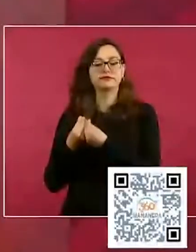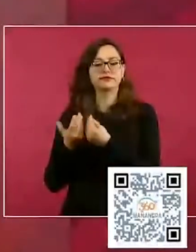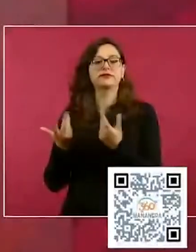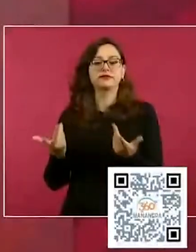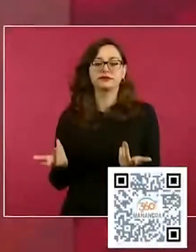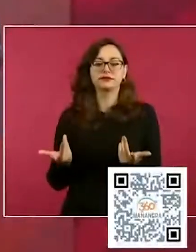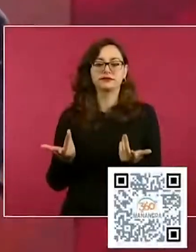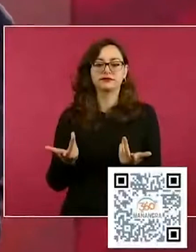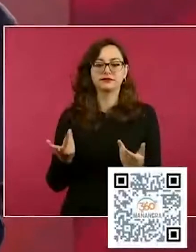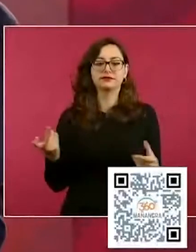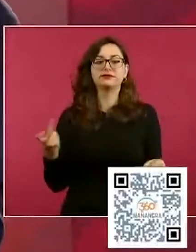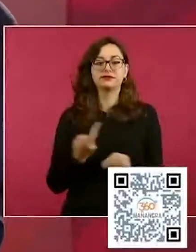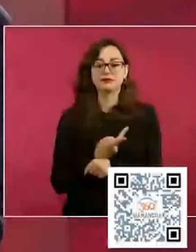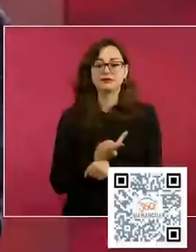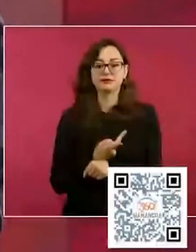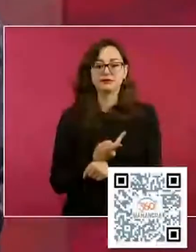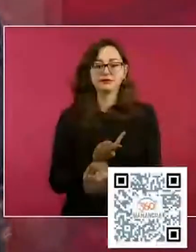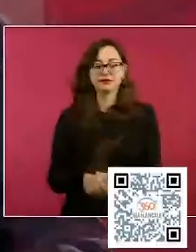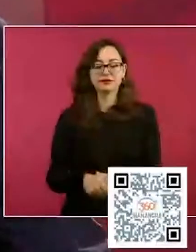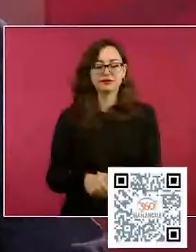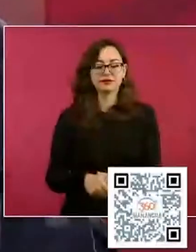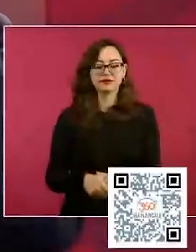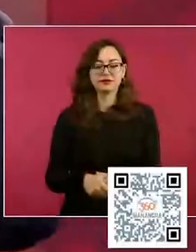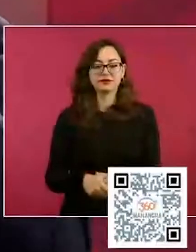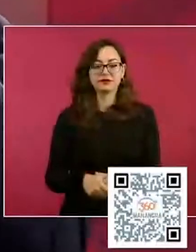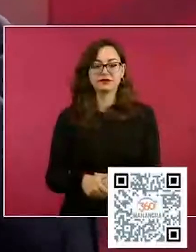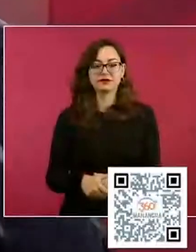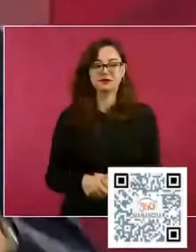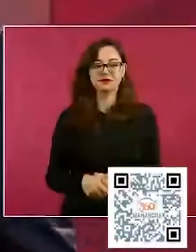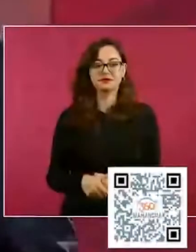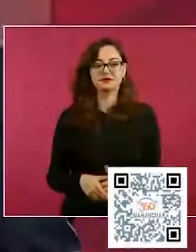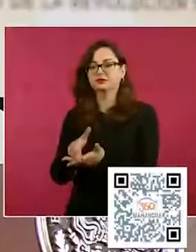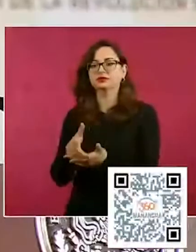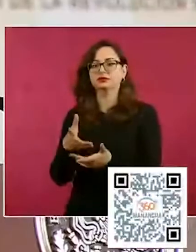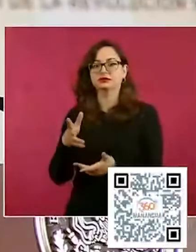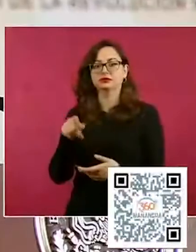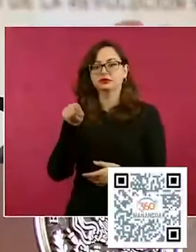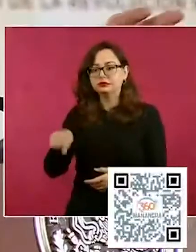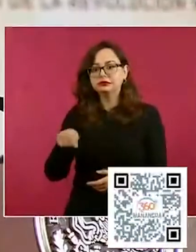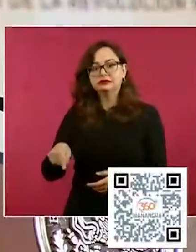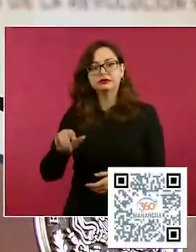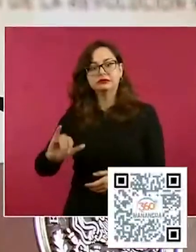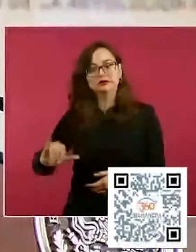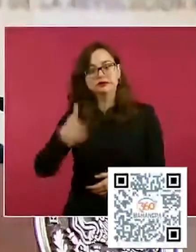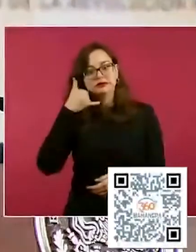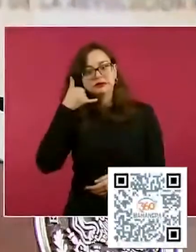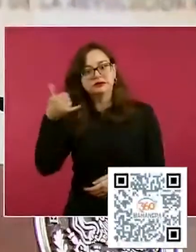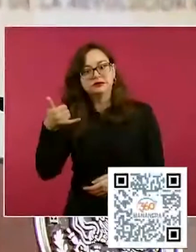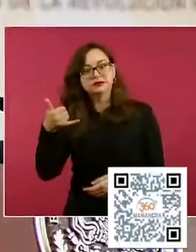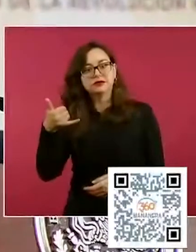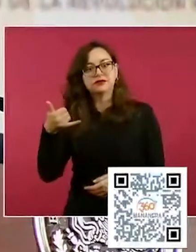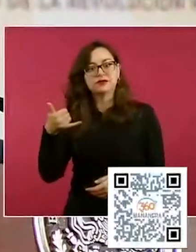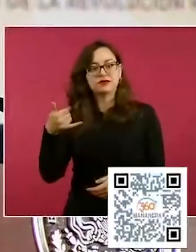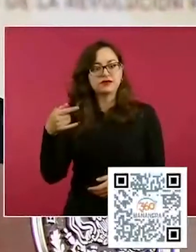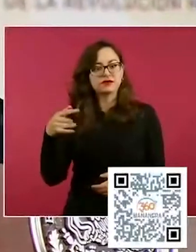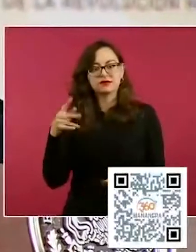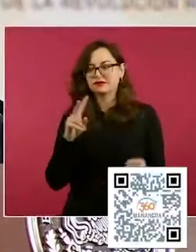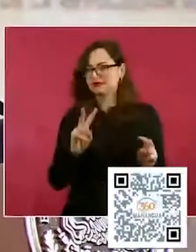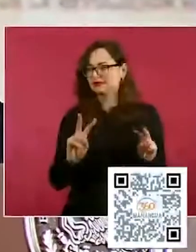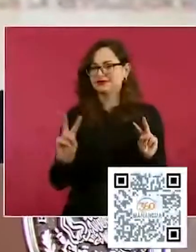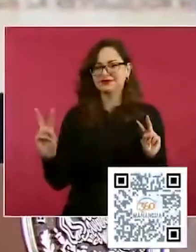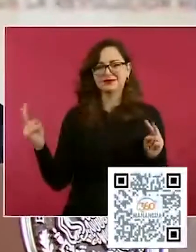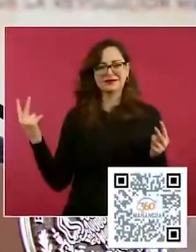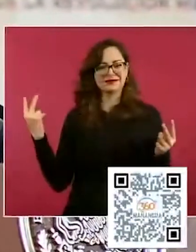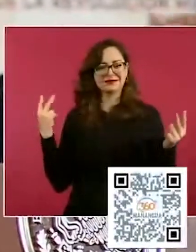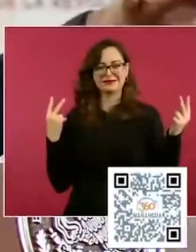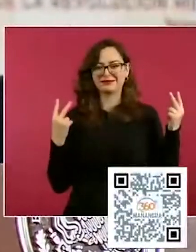una de esas pues hablo de ahí y resulta que tiene libros y